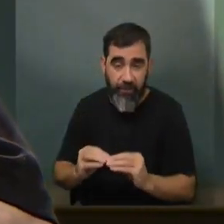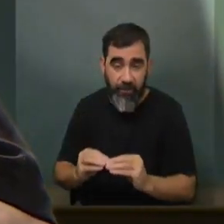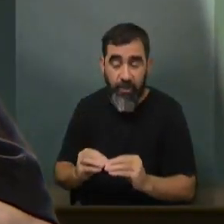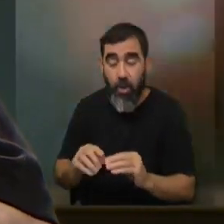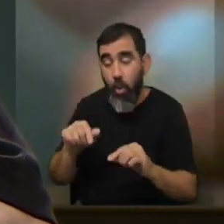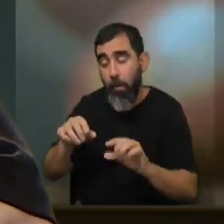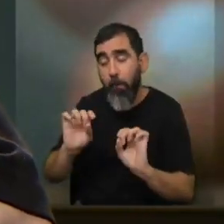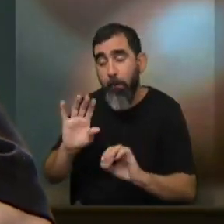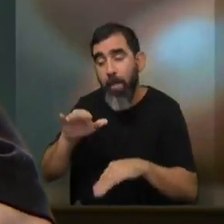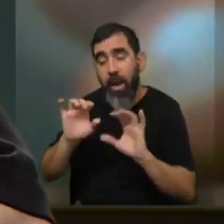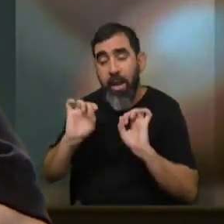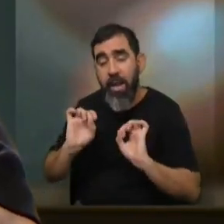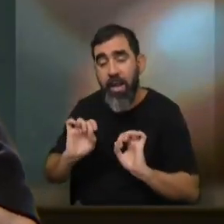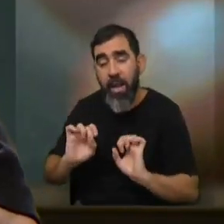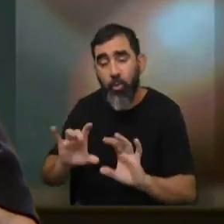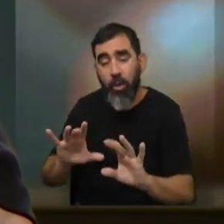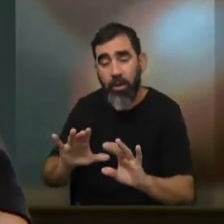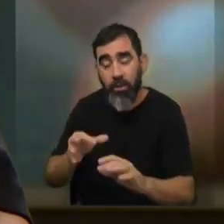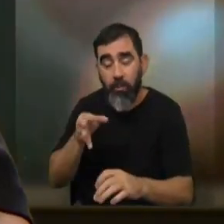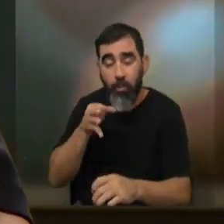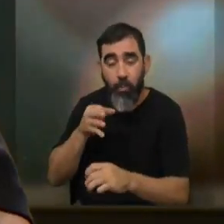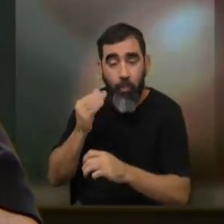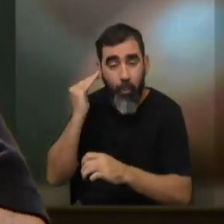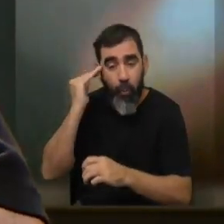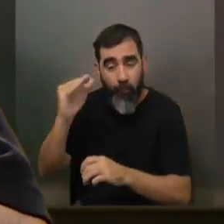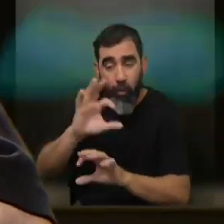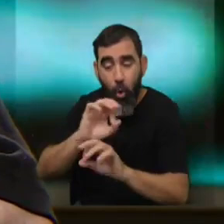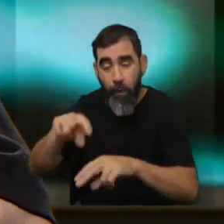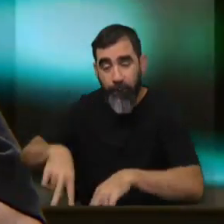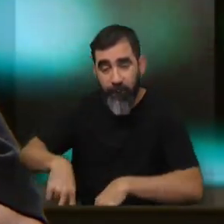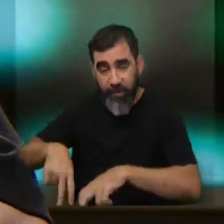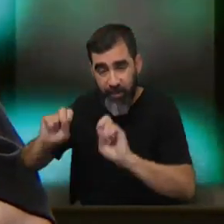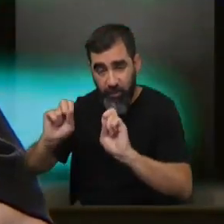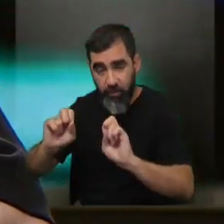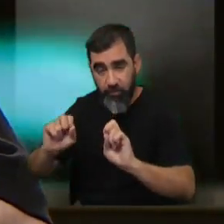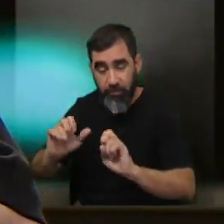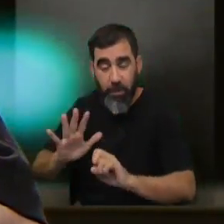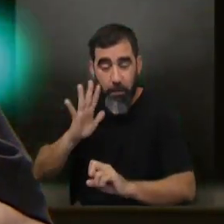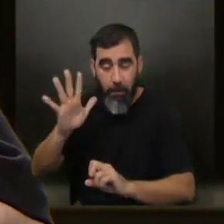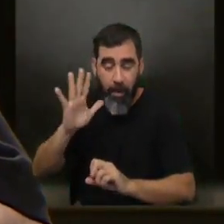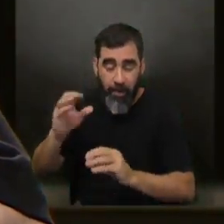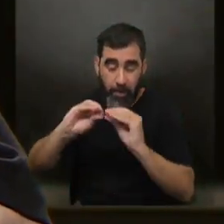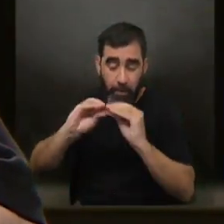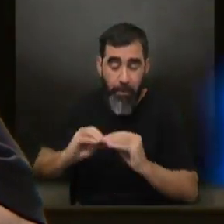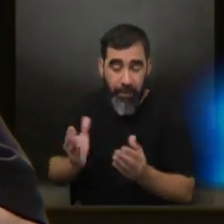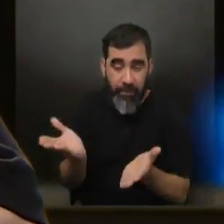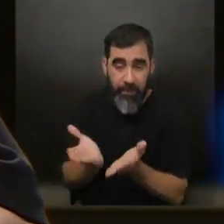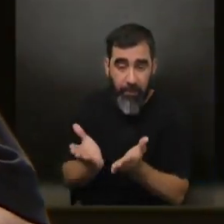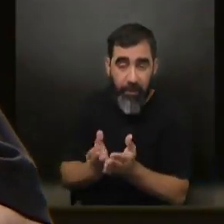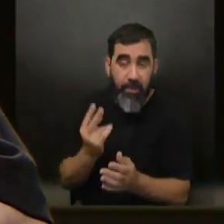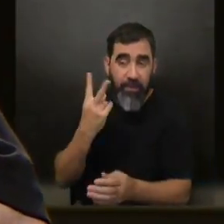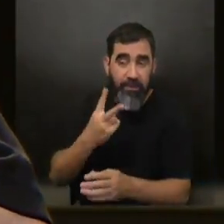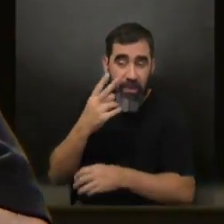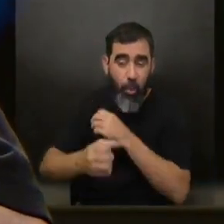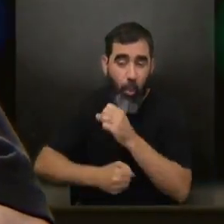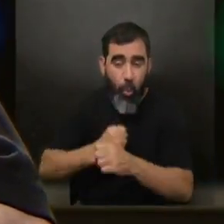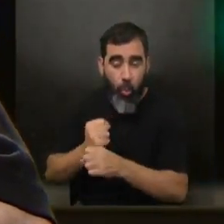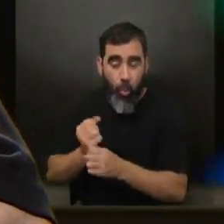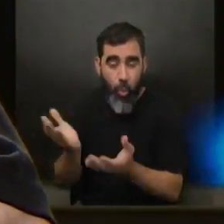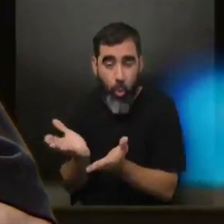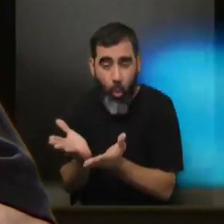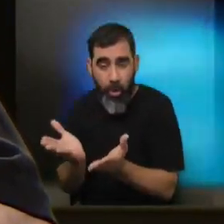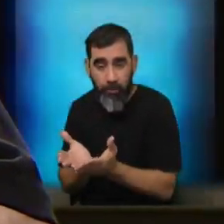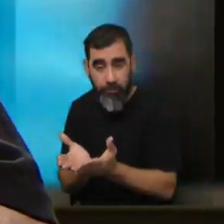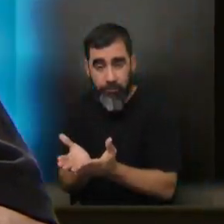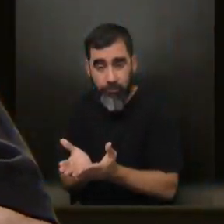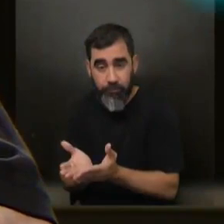es la de académico investigador, ¿no? Es lo que uno espera cuando empieza a hacer matemática y ya está en segundo año de la carrera, pero hoy en día